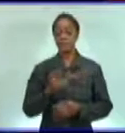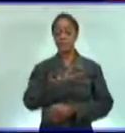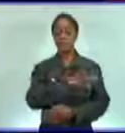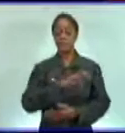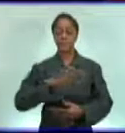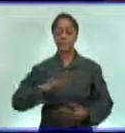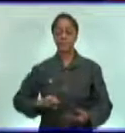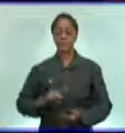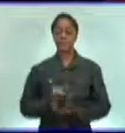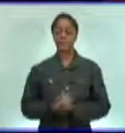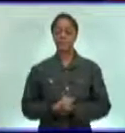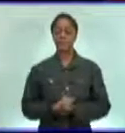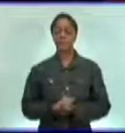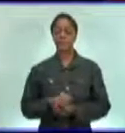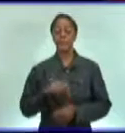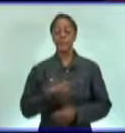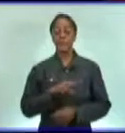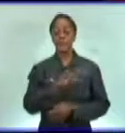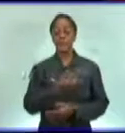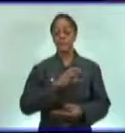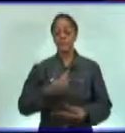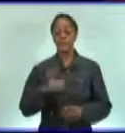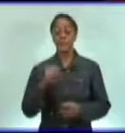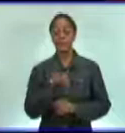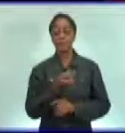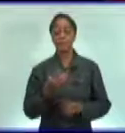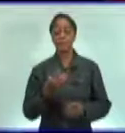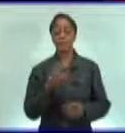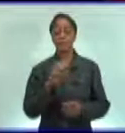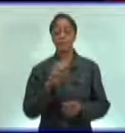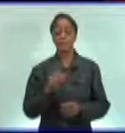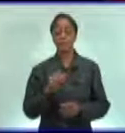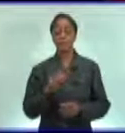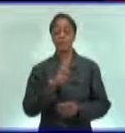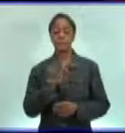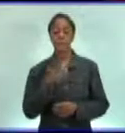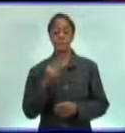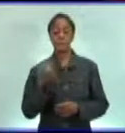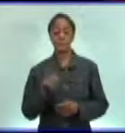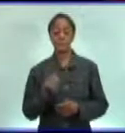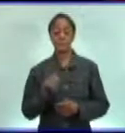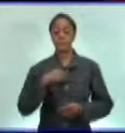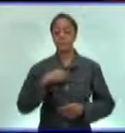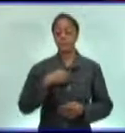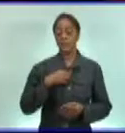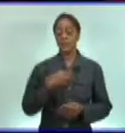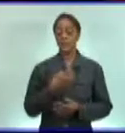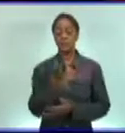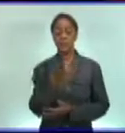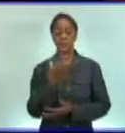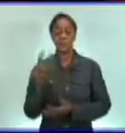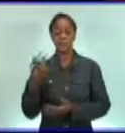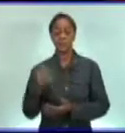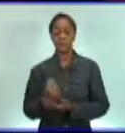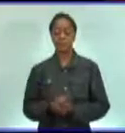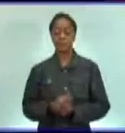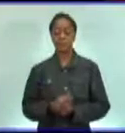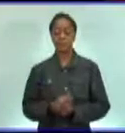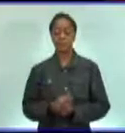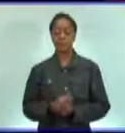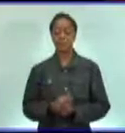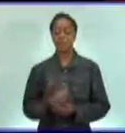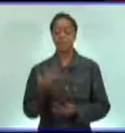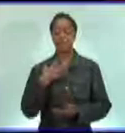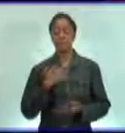animal. La célula eucariota vegetal, que es aquella que poseen las plantas,